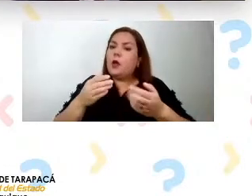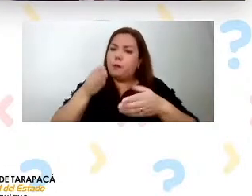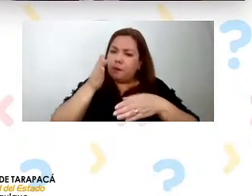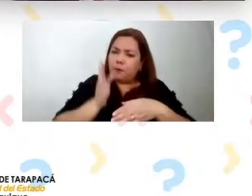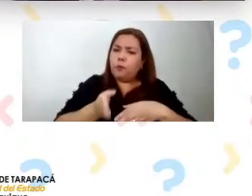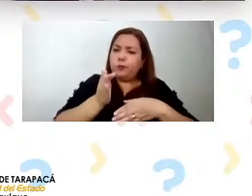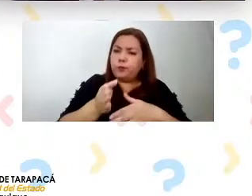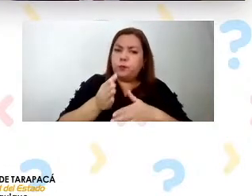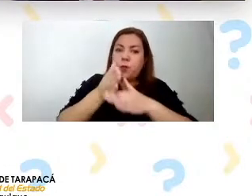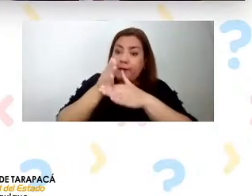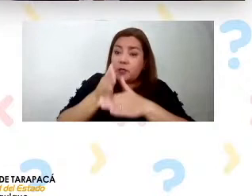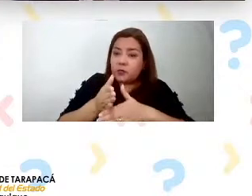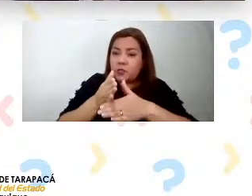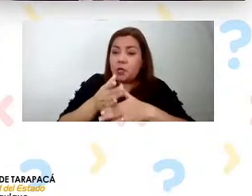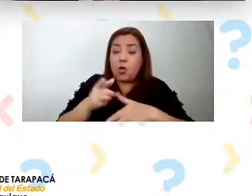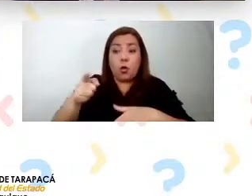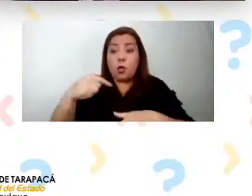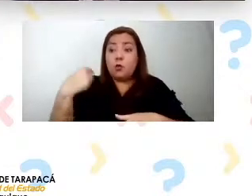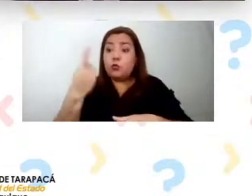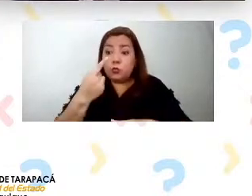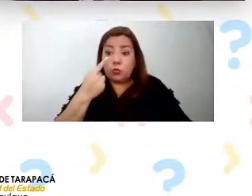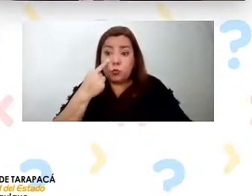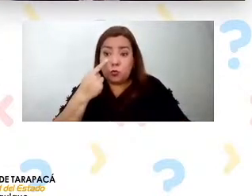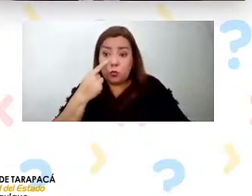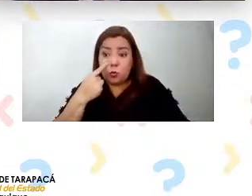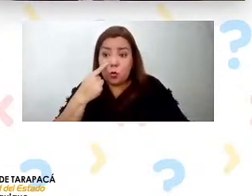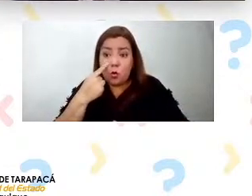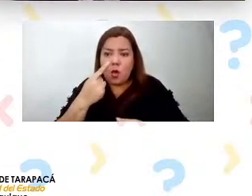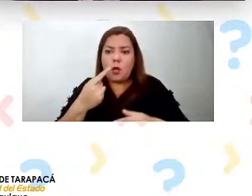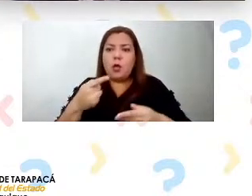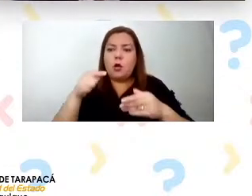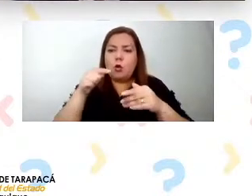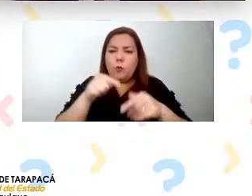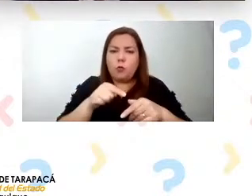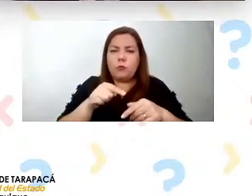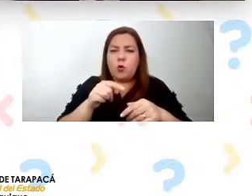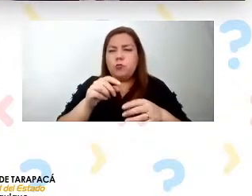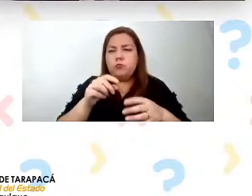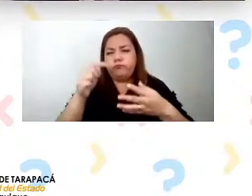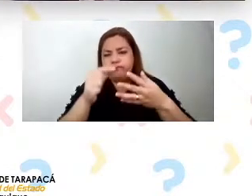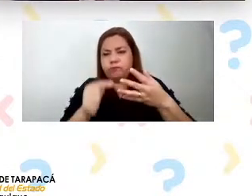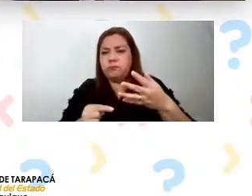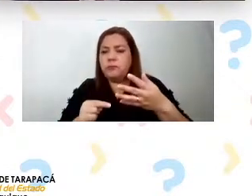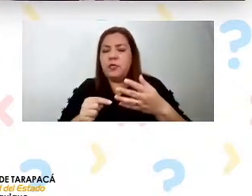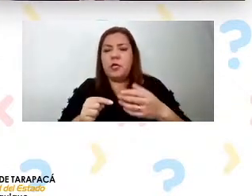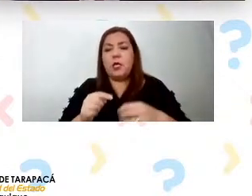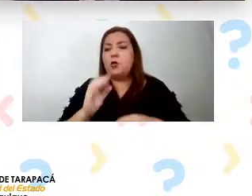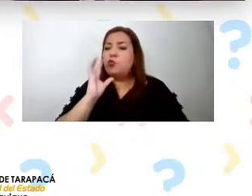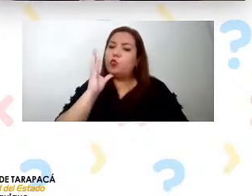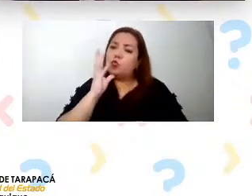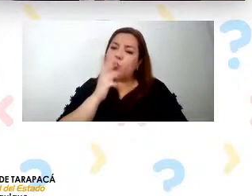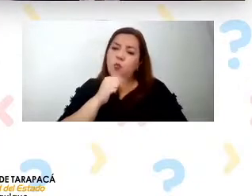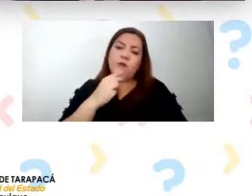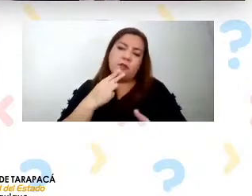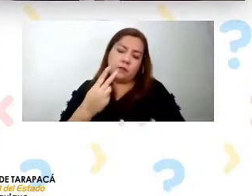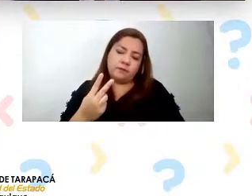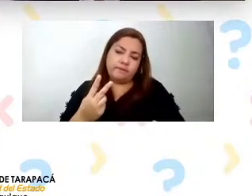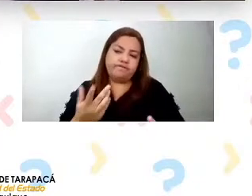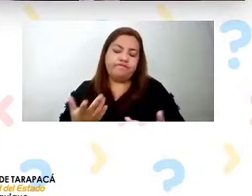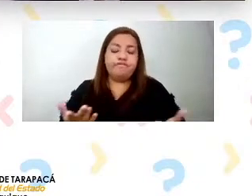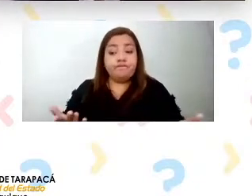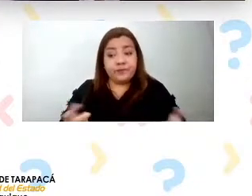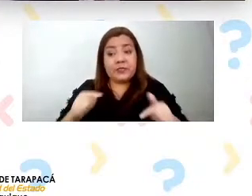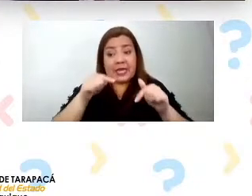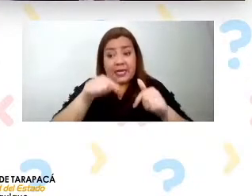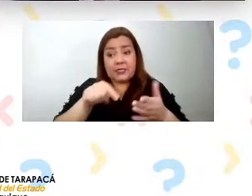predominando lo que nosotros conocemos como sustancias inorgánicas. Y estas zonas las